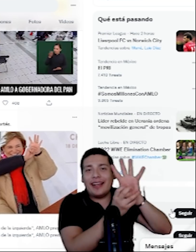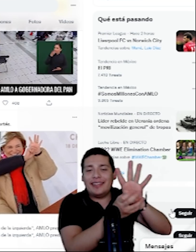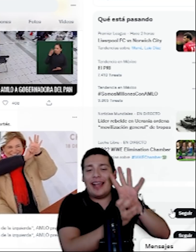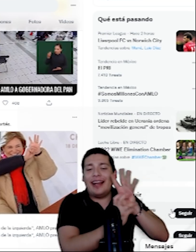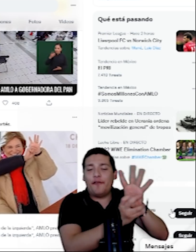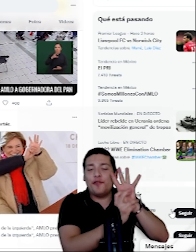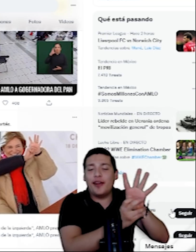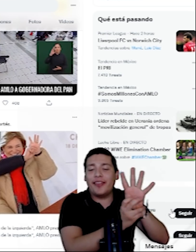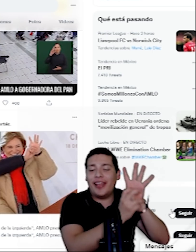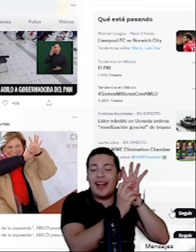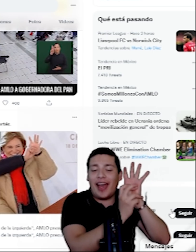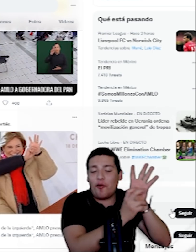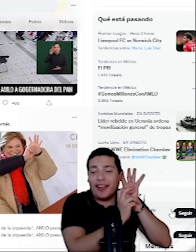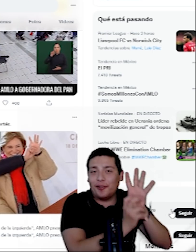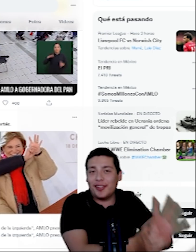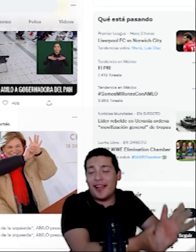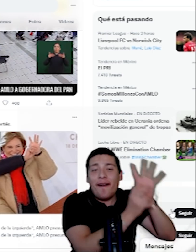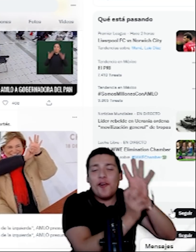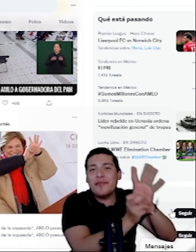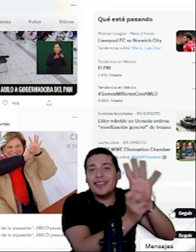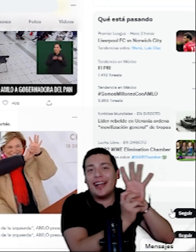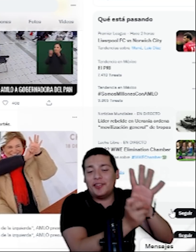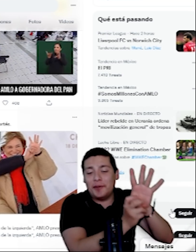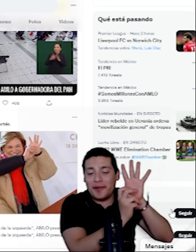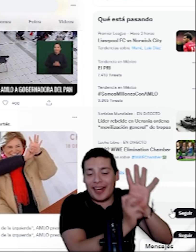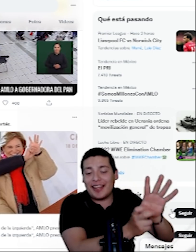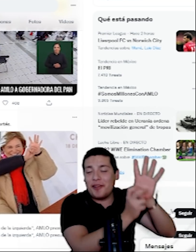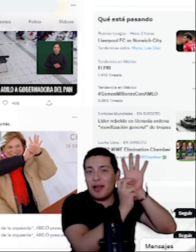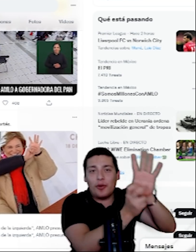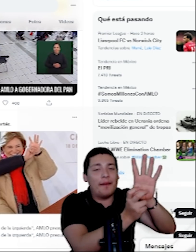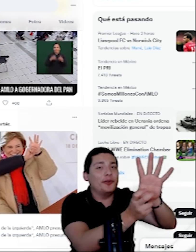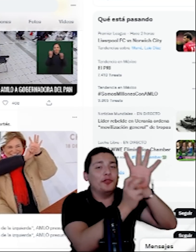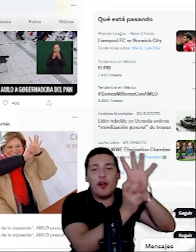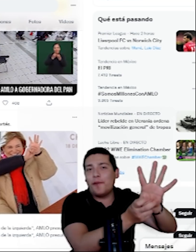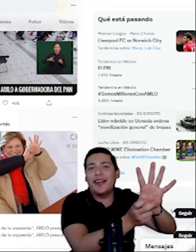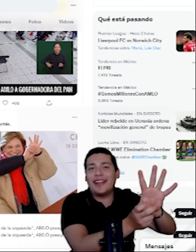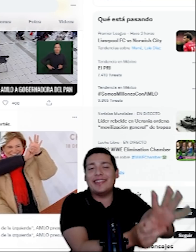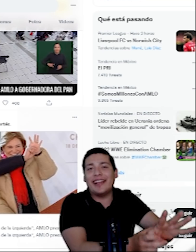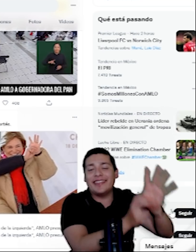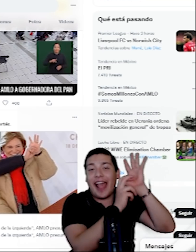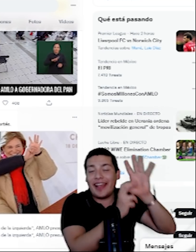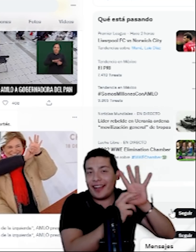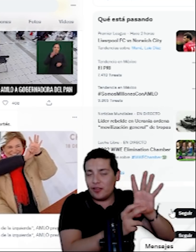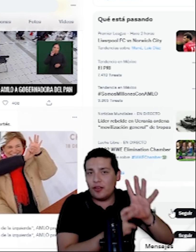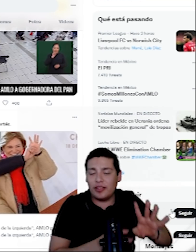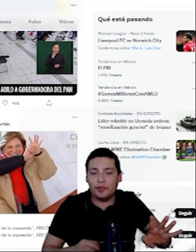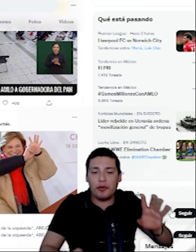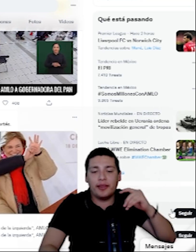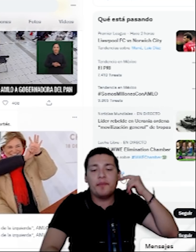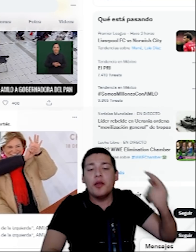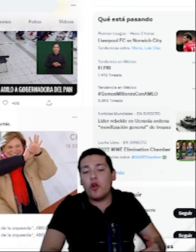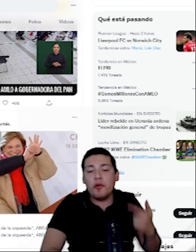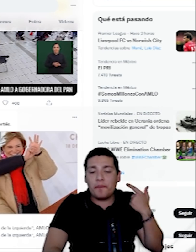para que se haga la figura de la 4T. Un mensaje subliminal también Maru Campos no pone resistencia. Y aquí es donde nos